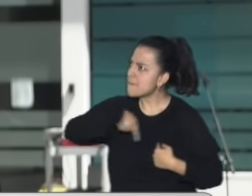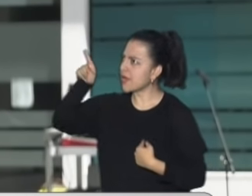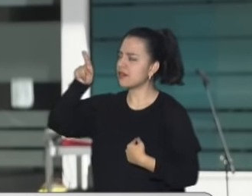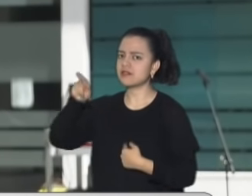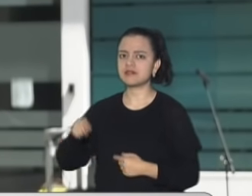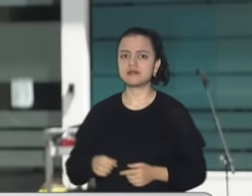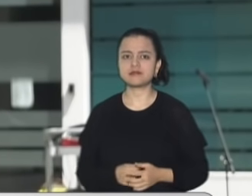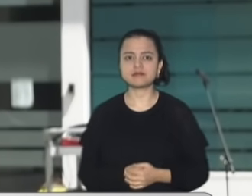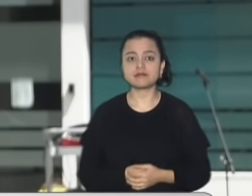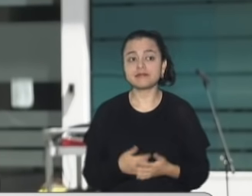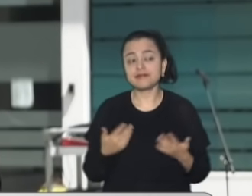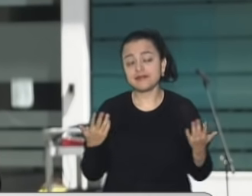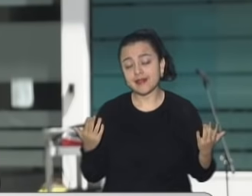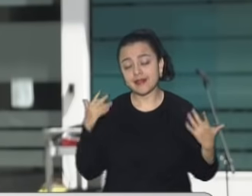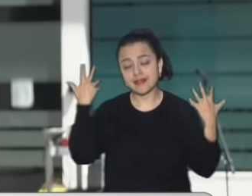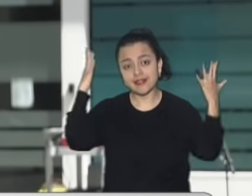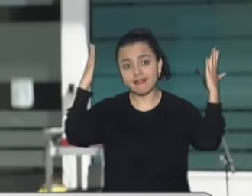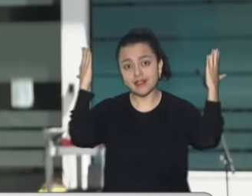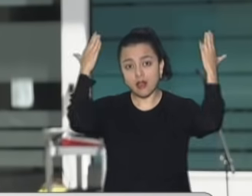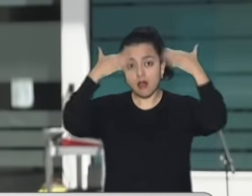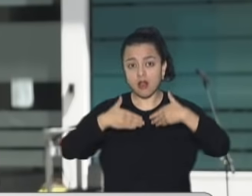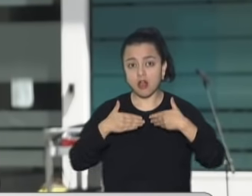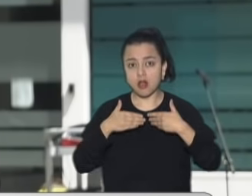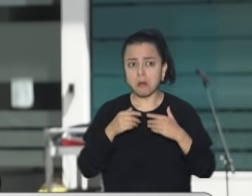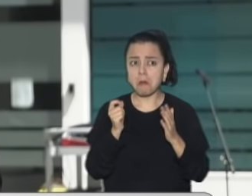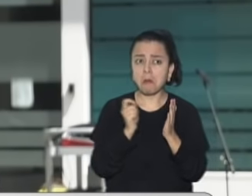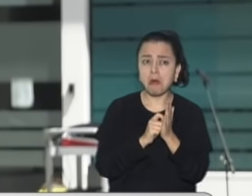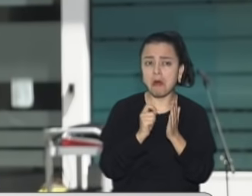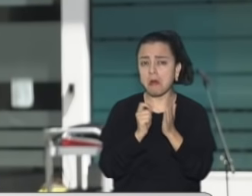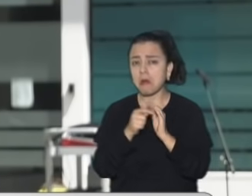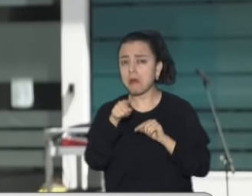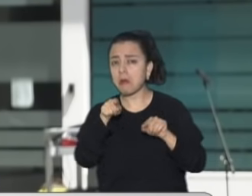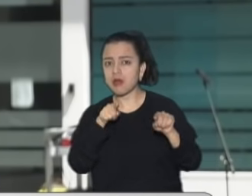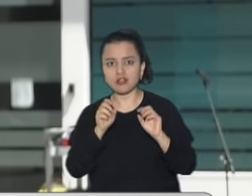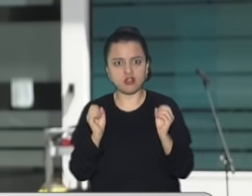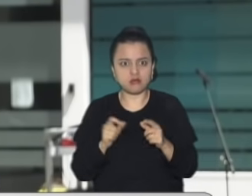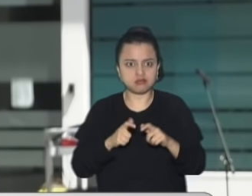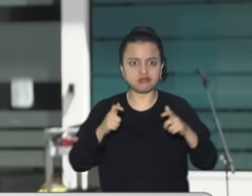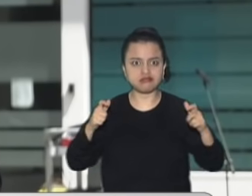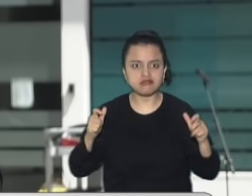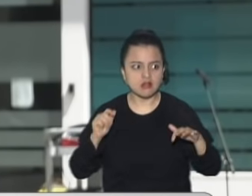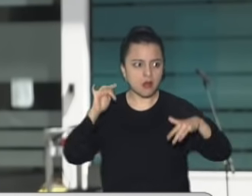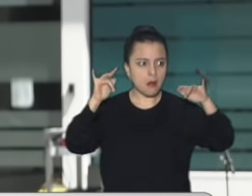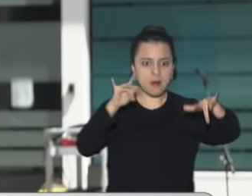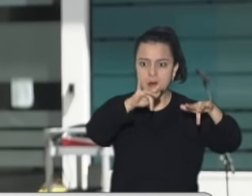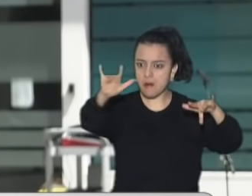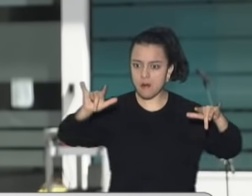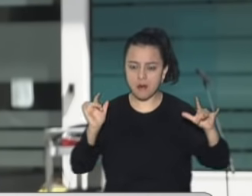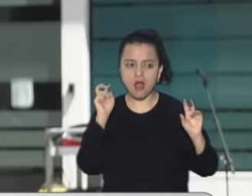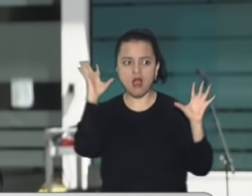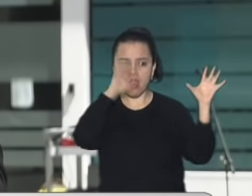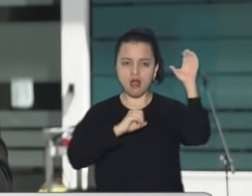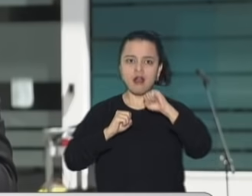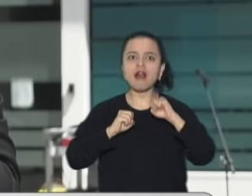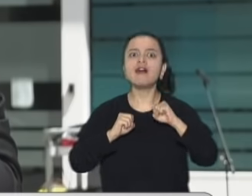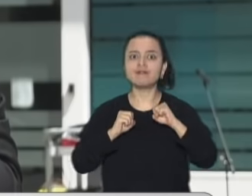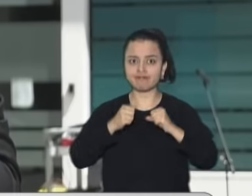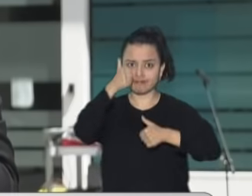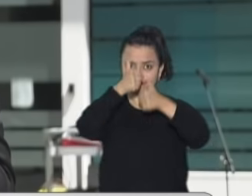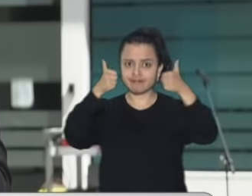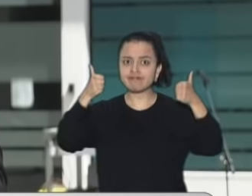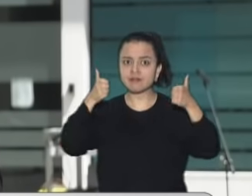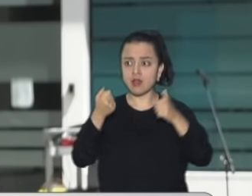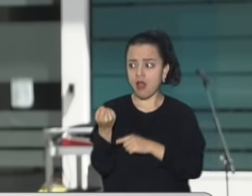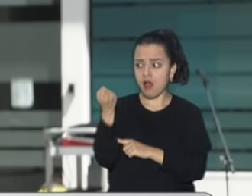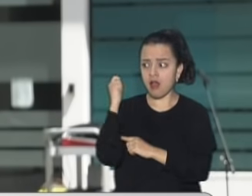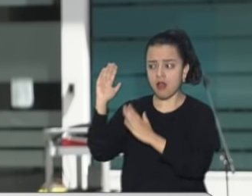Y es que estas fiestas clandestinas han aumentado la propagación del COVID-19 según las autoridades sanitarias. Justamente el